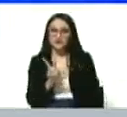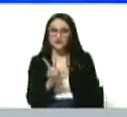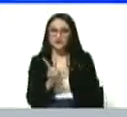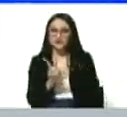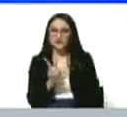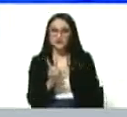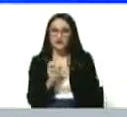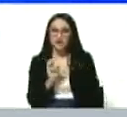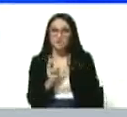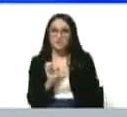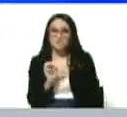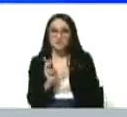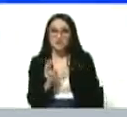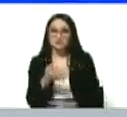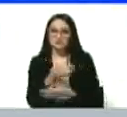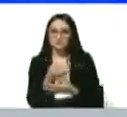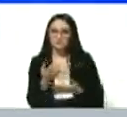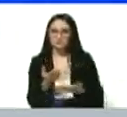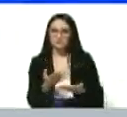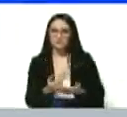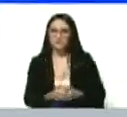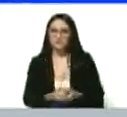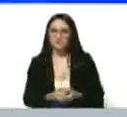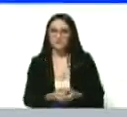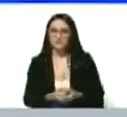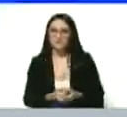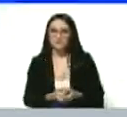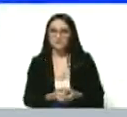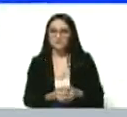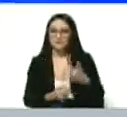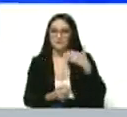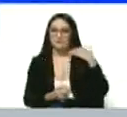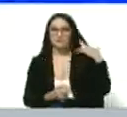Su Excelencia Adrubal Chávez, presidente de PDVSA,